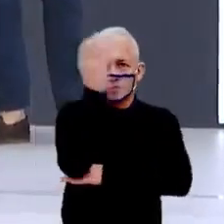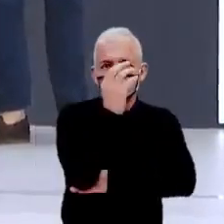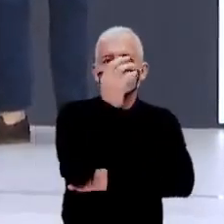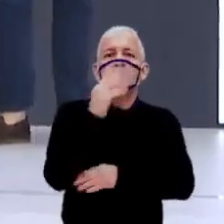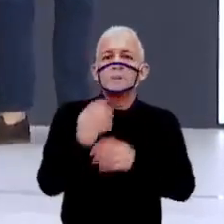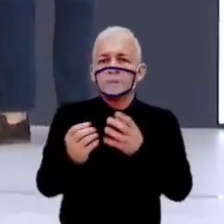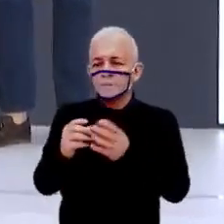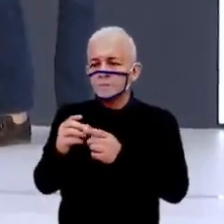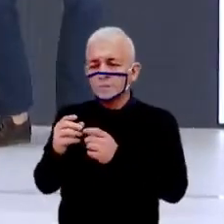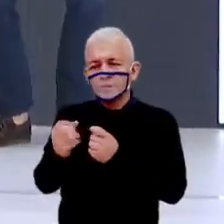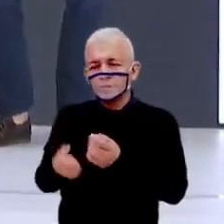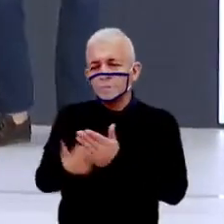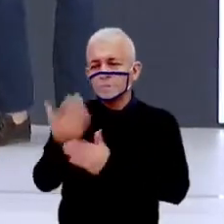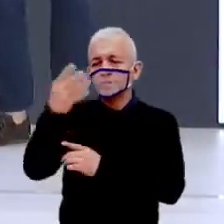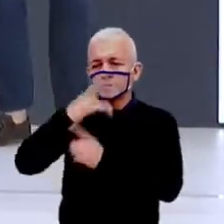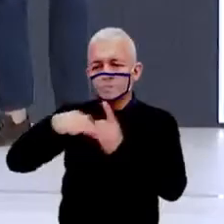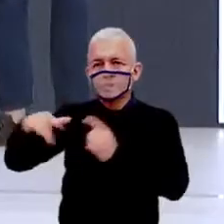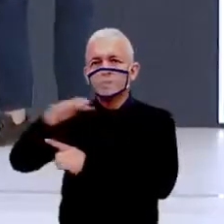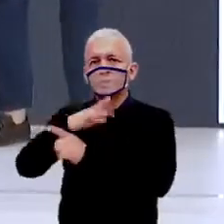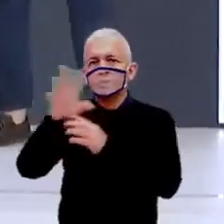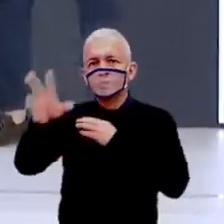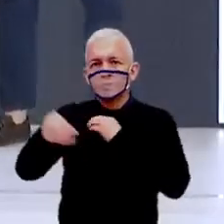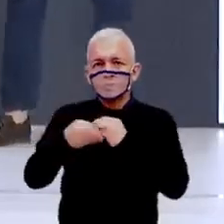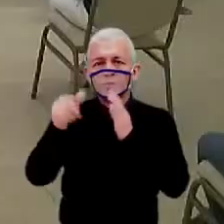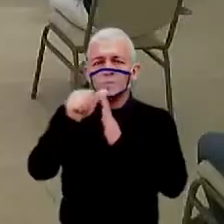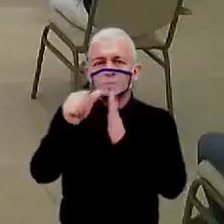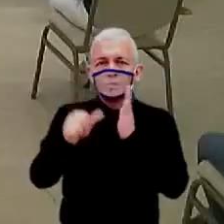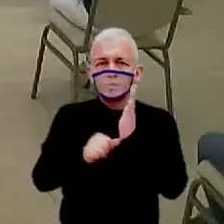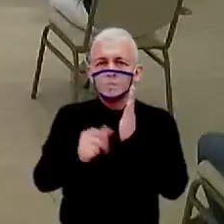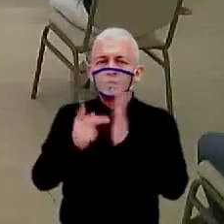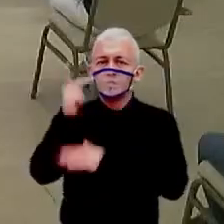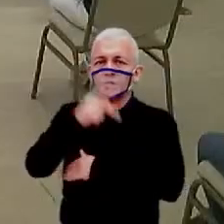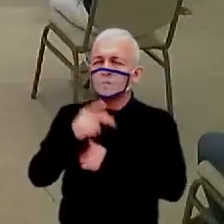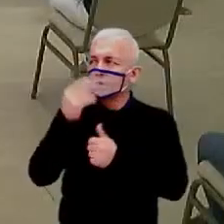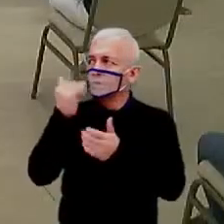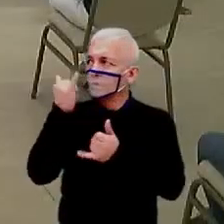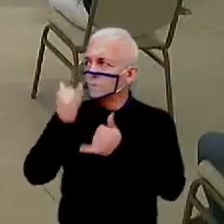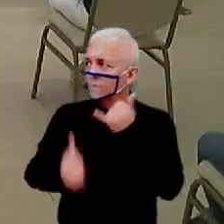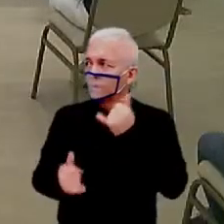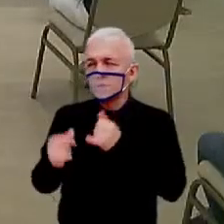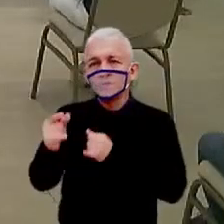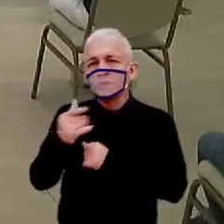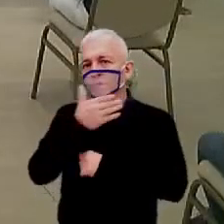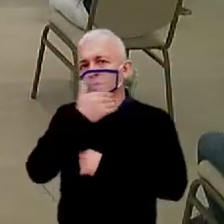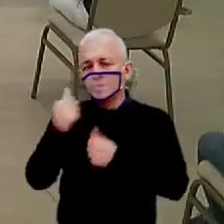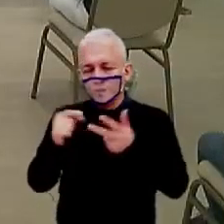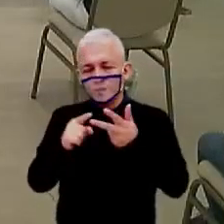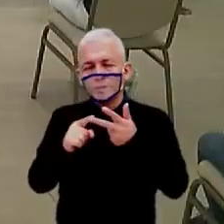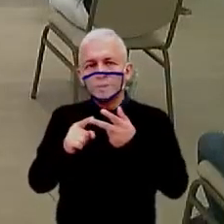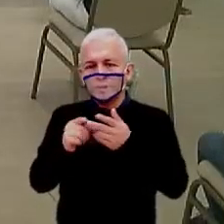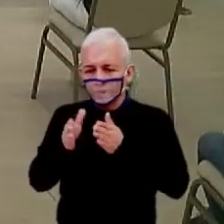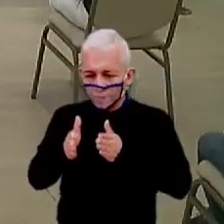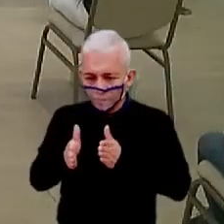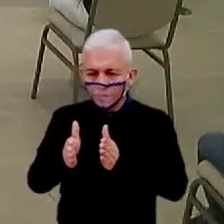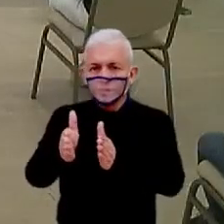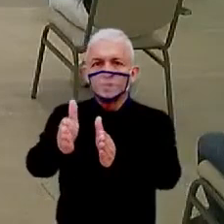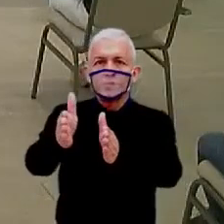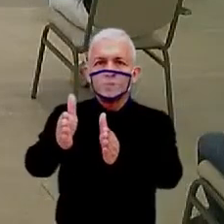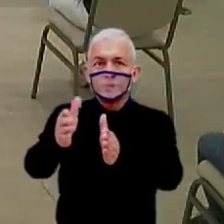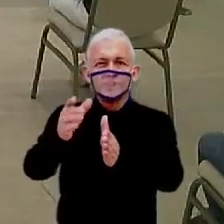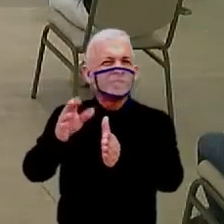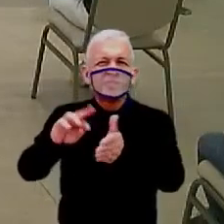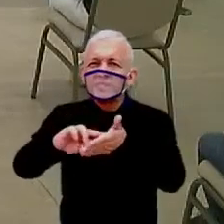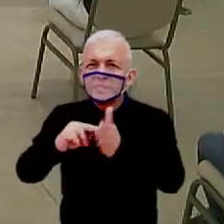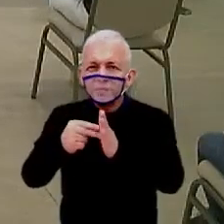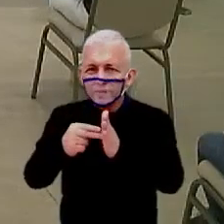ecosistema. Complementamos todo este paquete de proyectos con las últimas dos intervenciones, que será el mejoramiento del Tajamar y la vía de acceso a nuestra playa